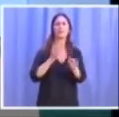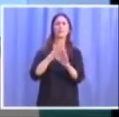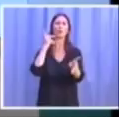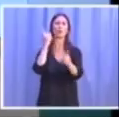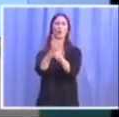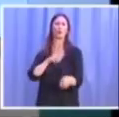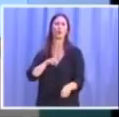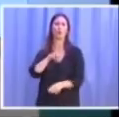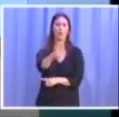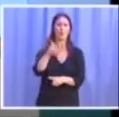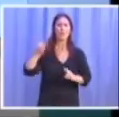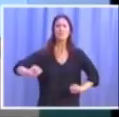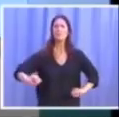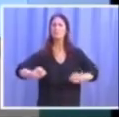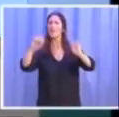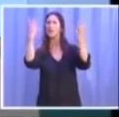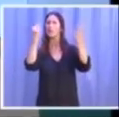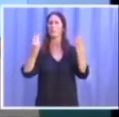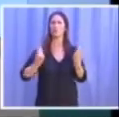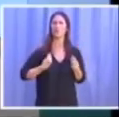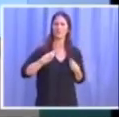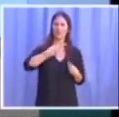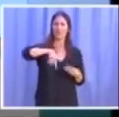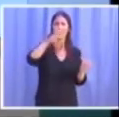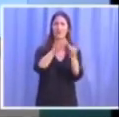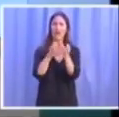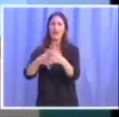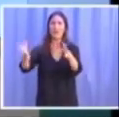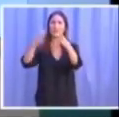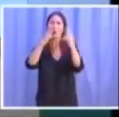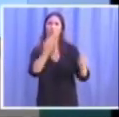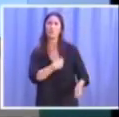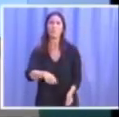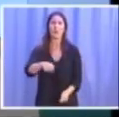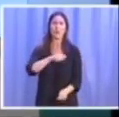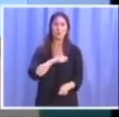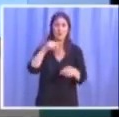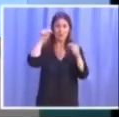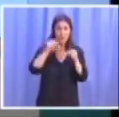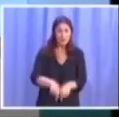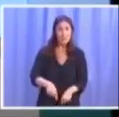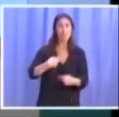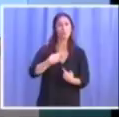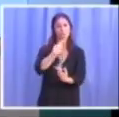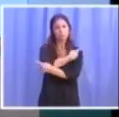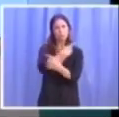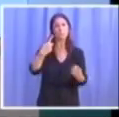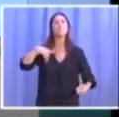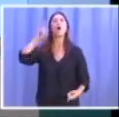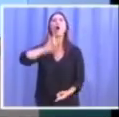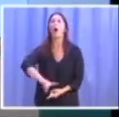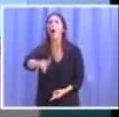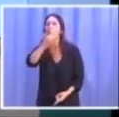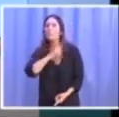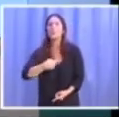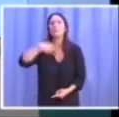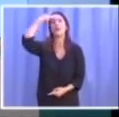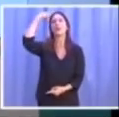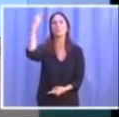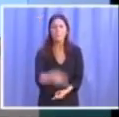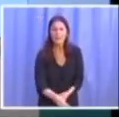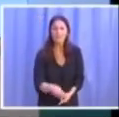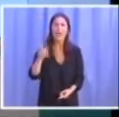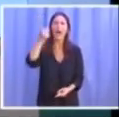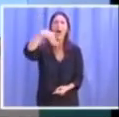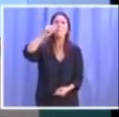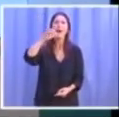el cáncer. Ha salvado muchas vidas de granadinos, de andaluces y de españoles. Y desde aquí quiero decir mi admiración y mi respeto a